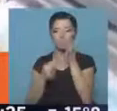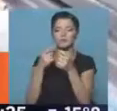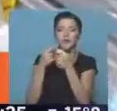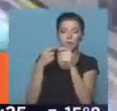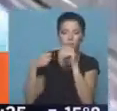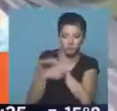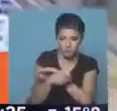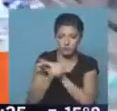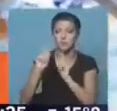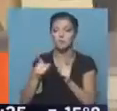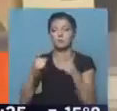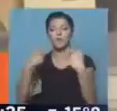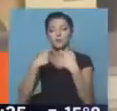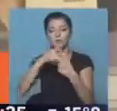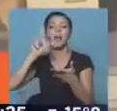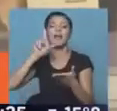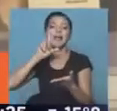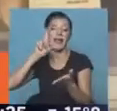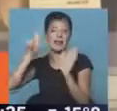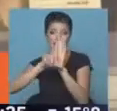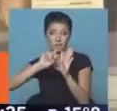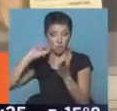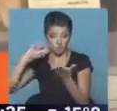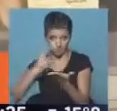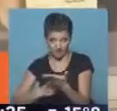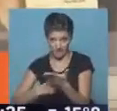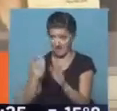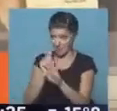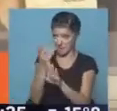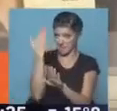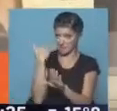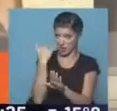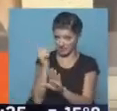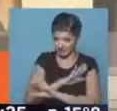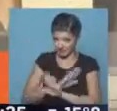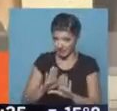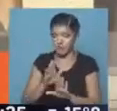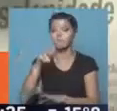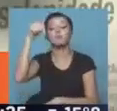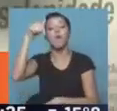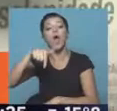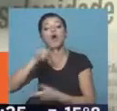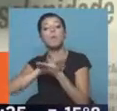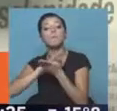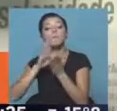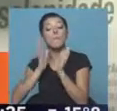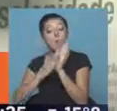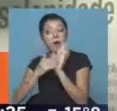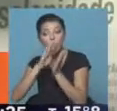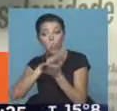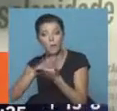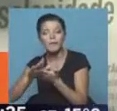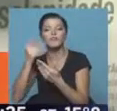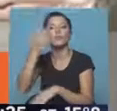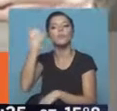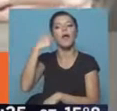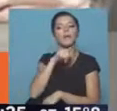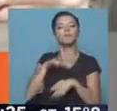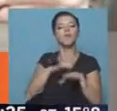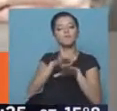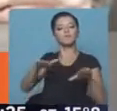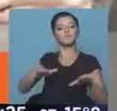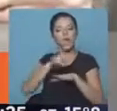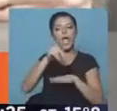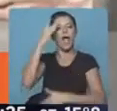asociación ilícita desde el mes pasado. Las pruebas que lo comprometen ahora surgieron del acuerdo de delación premiada que firmaron